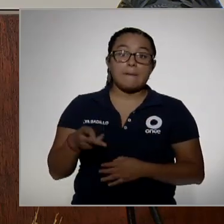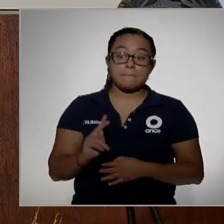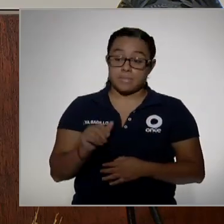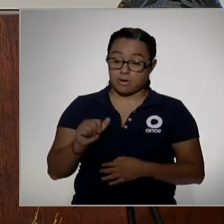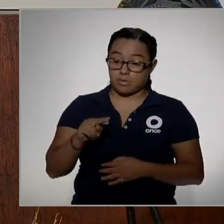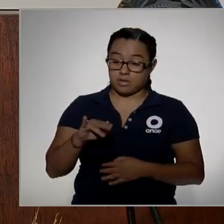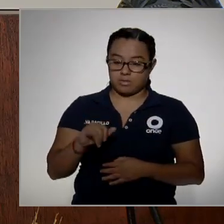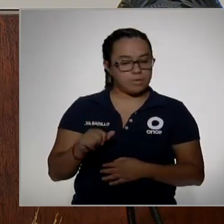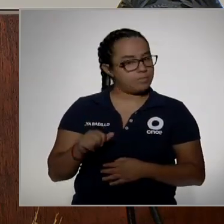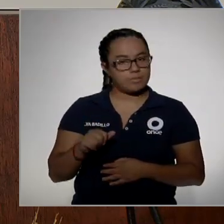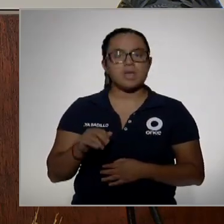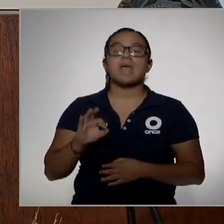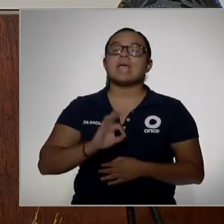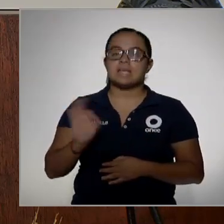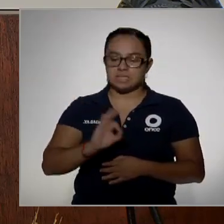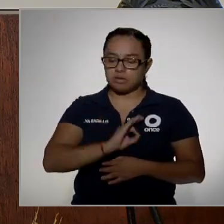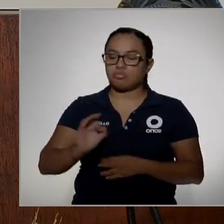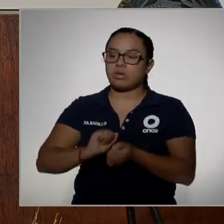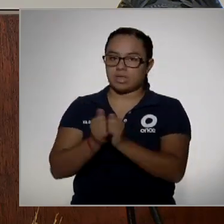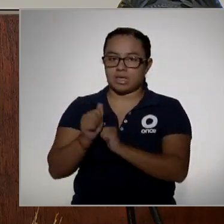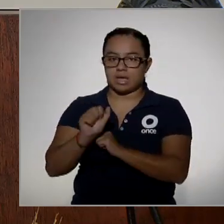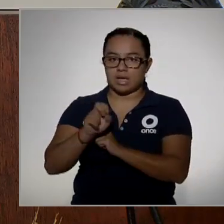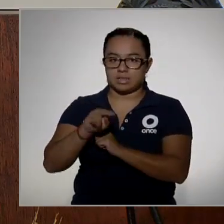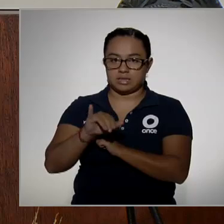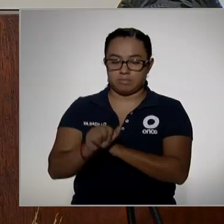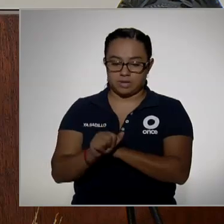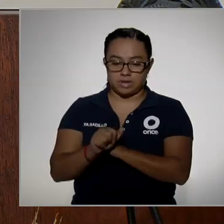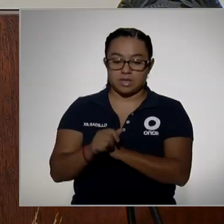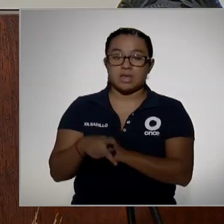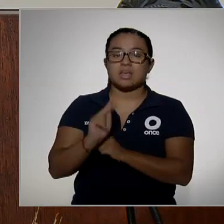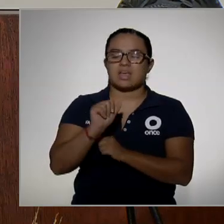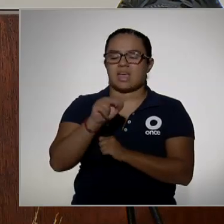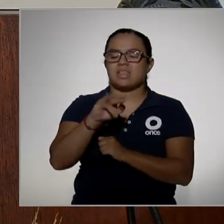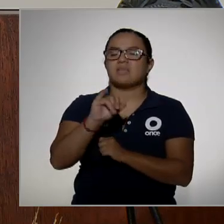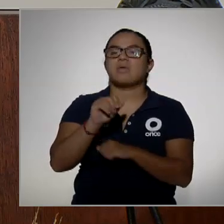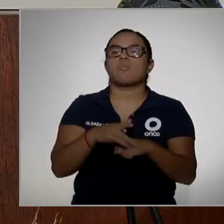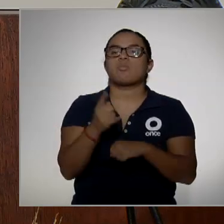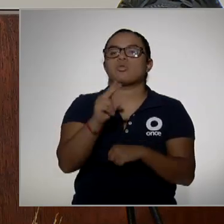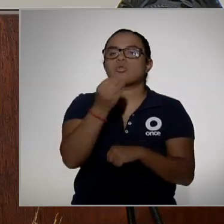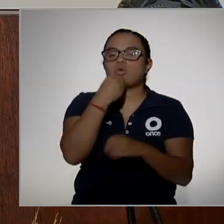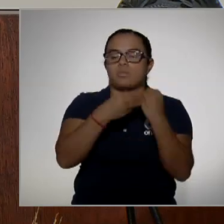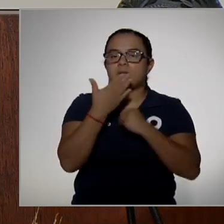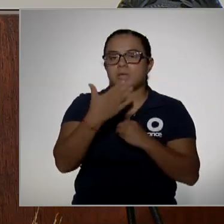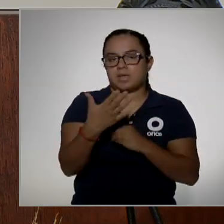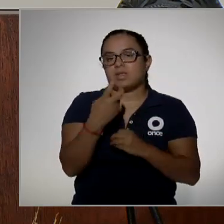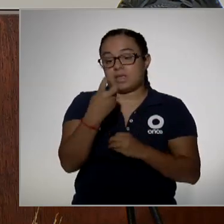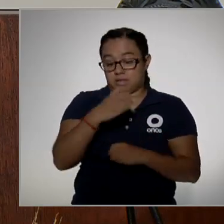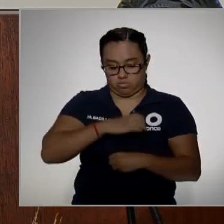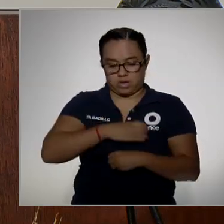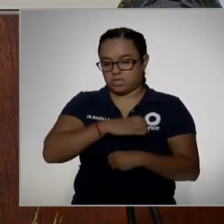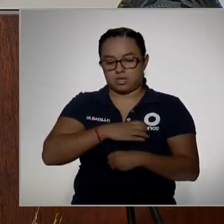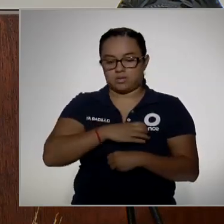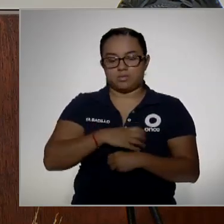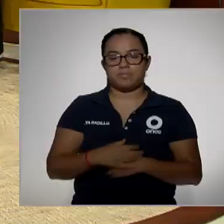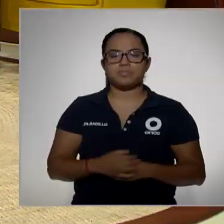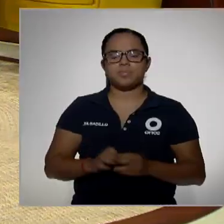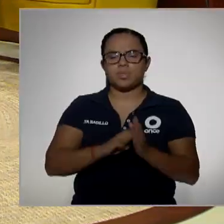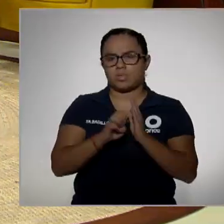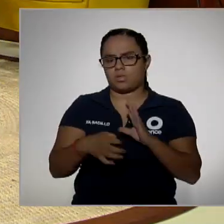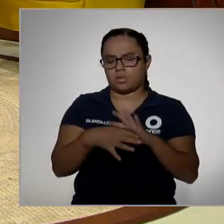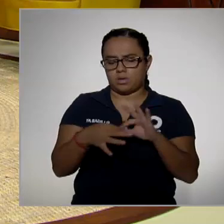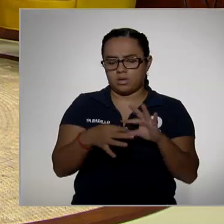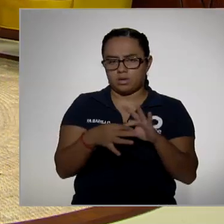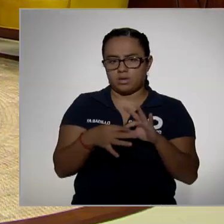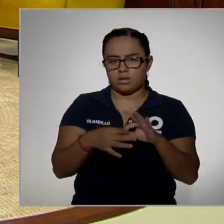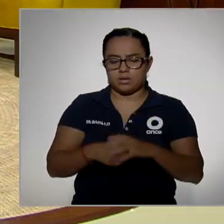es anemia puede tener estamos diciendo que anemia puede ser porque ni siquiera comer bien y eso no es un cáncer son muchas las causas hablemos un poquito de